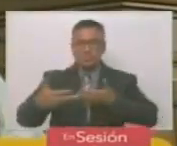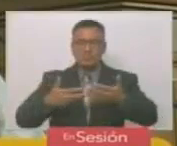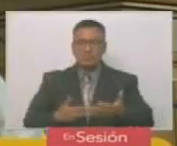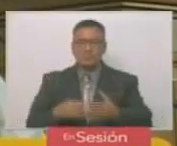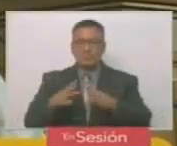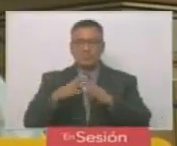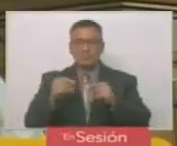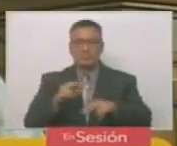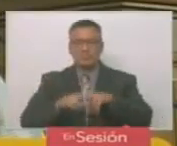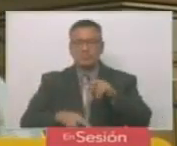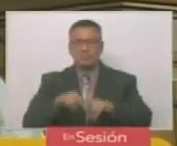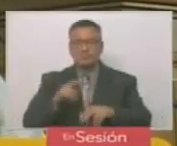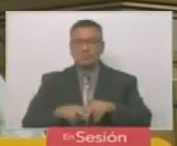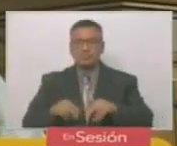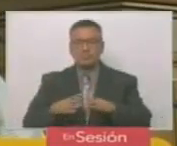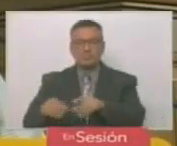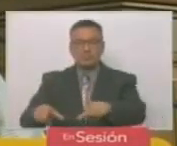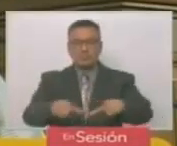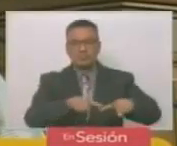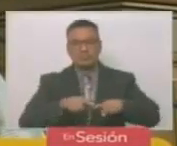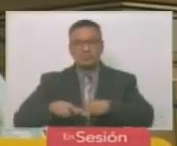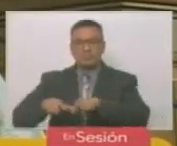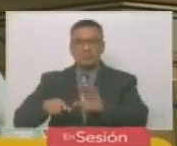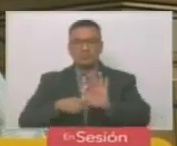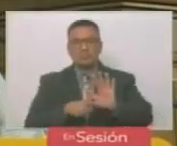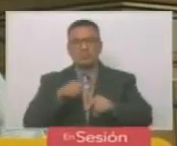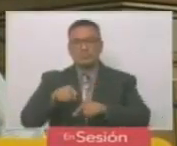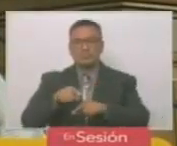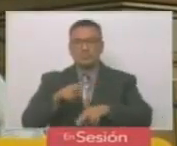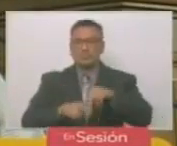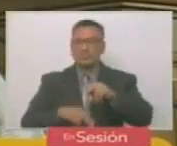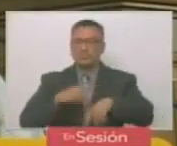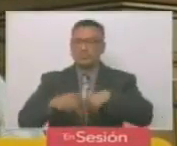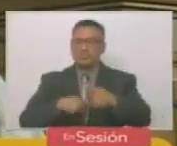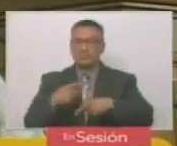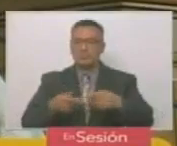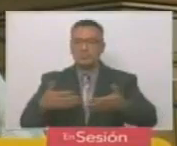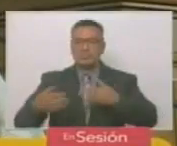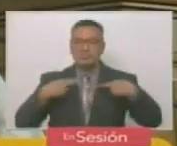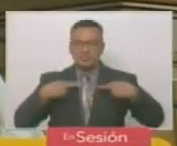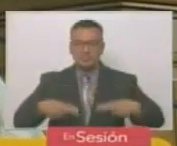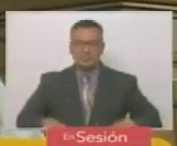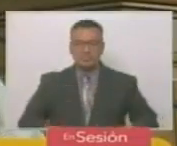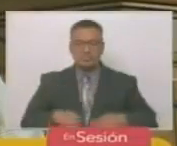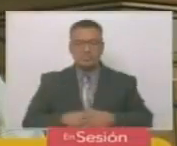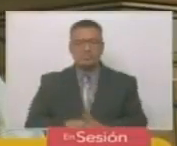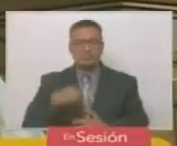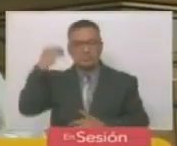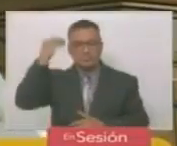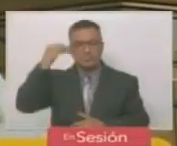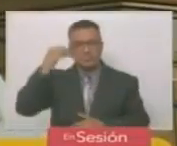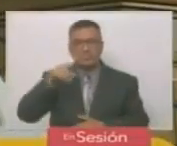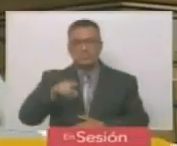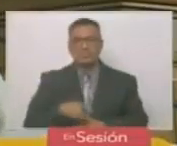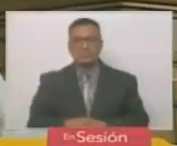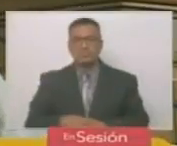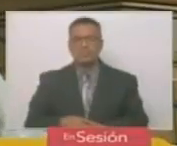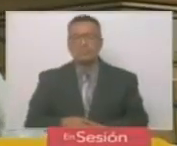fines de generar condiciones para la expresión y desarrollo de las relaciones humanas. Considerando que el